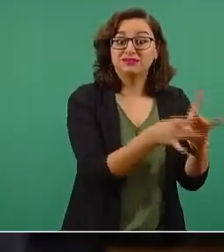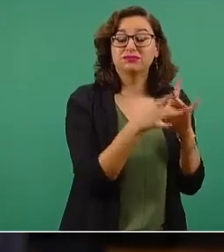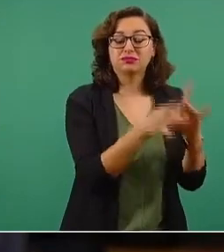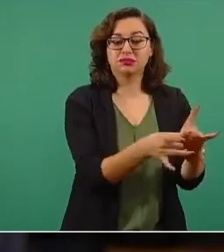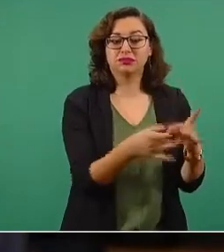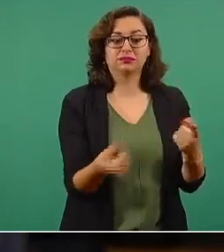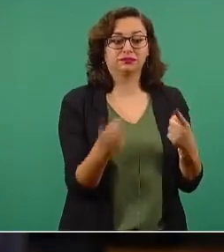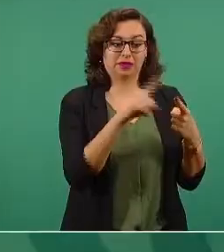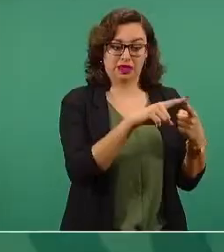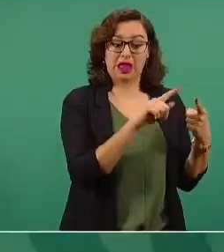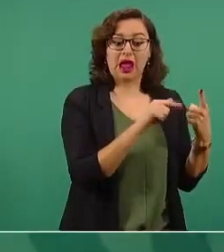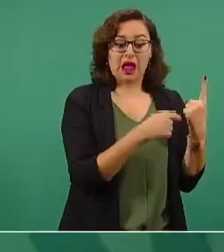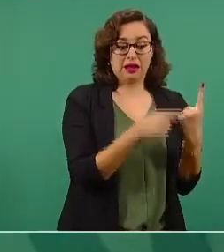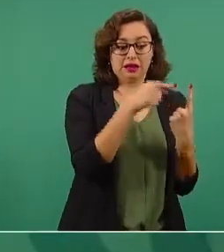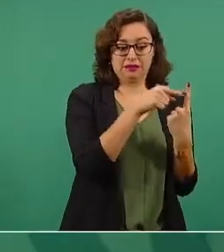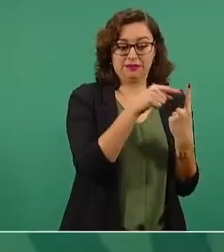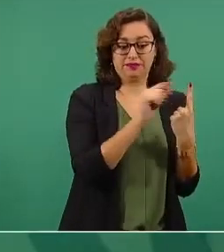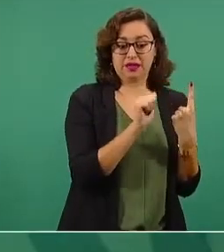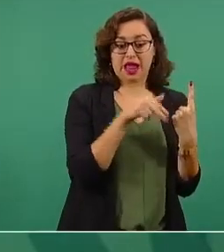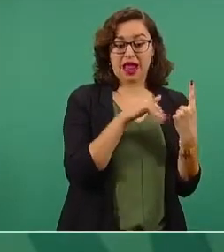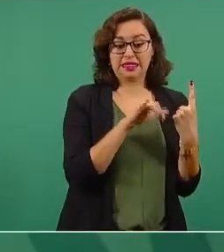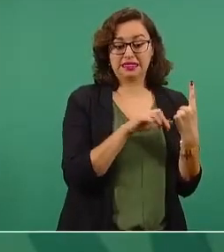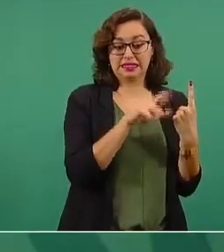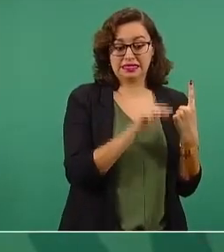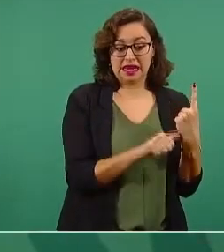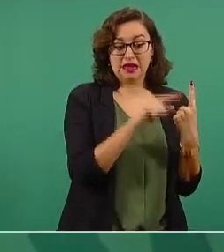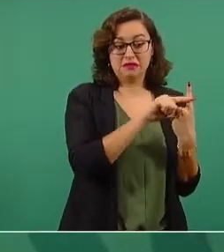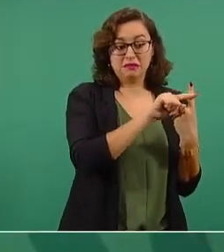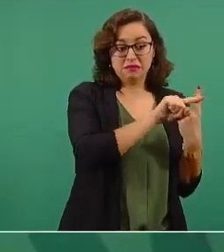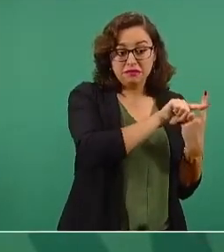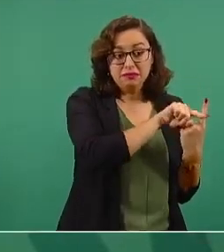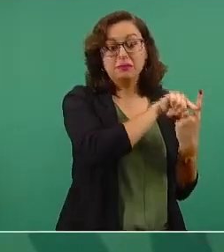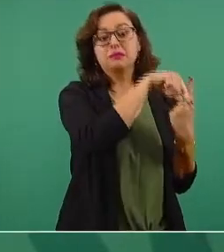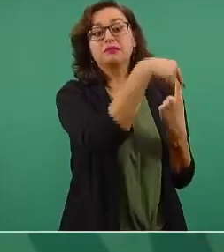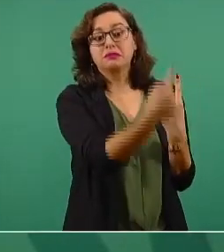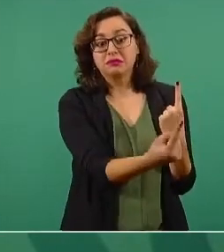El señor Ancira le pagaba los viáticos